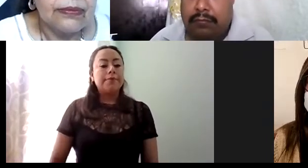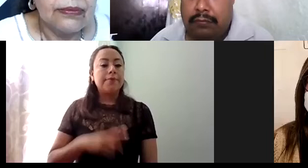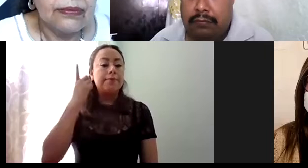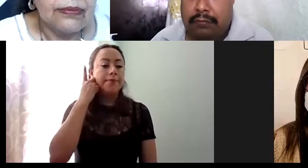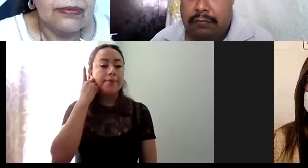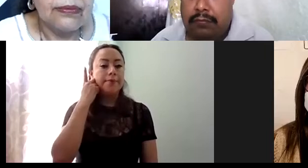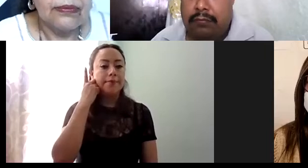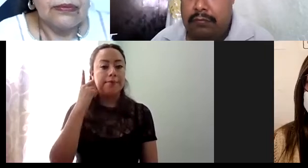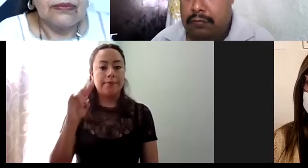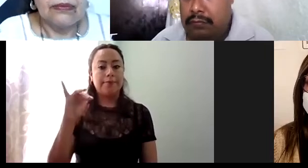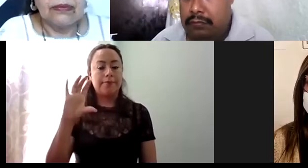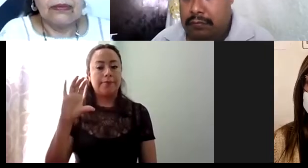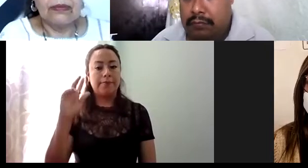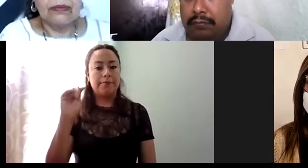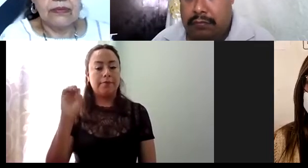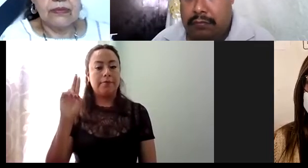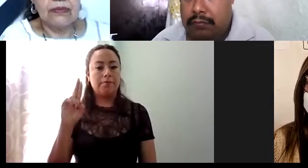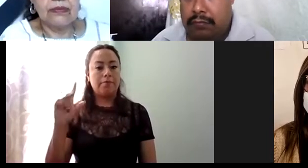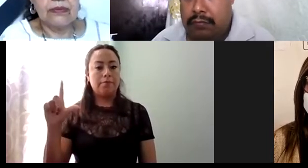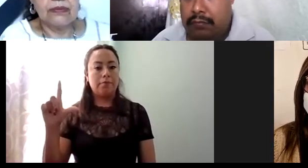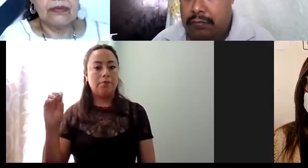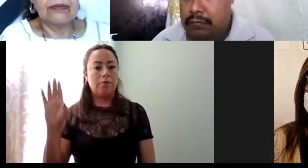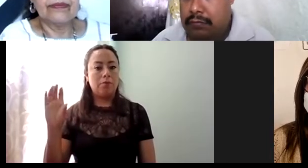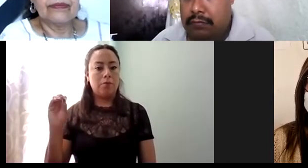Diputado Víctor Hugo Lobo Román.